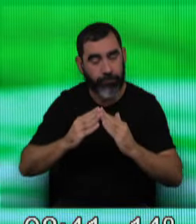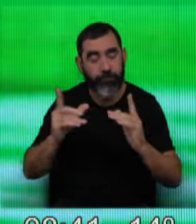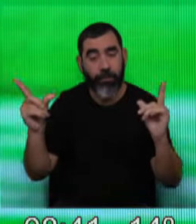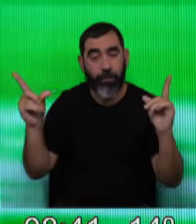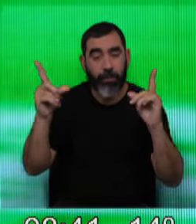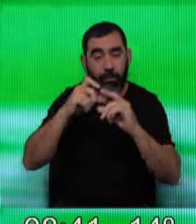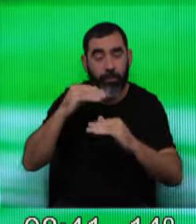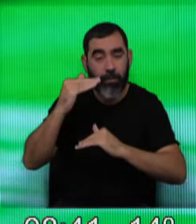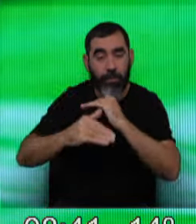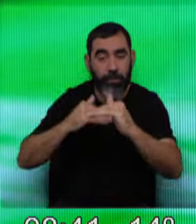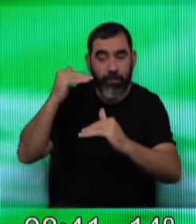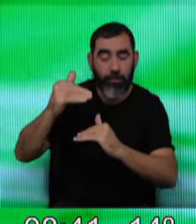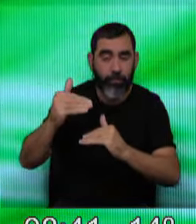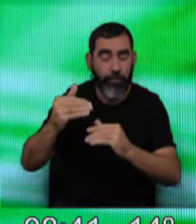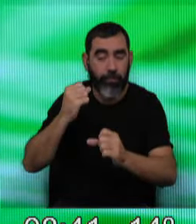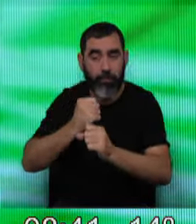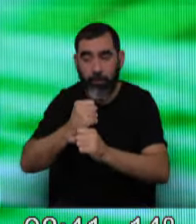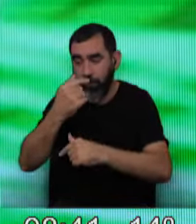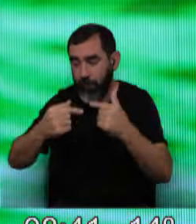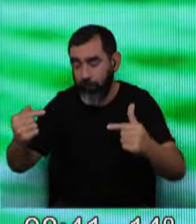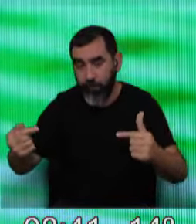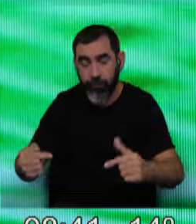dificultades para el desarrollo de emprendimientos.